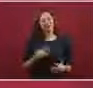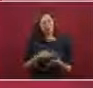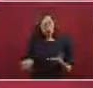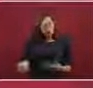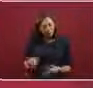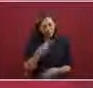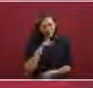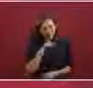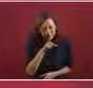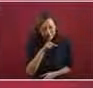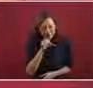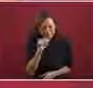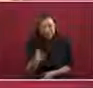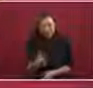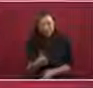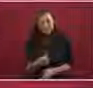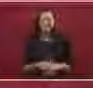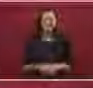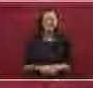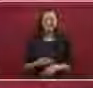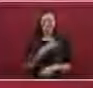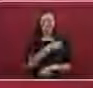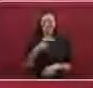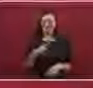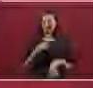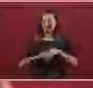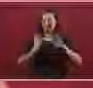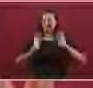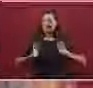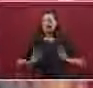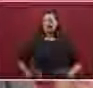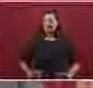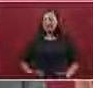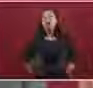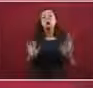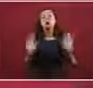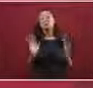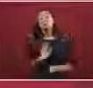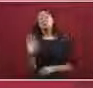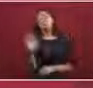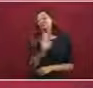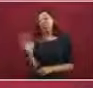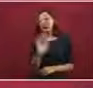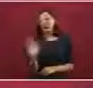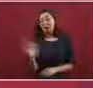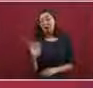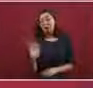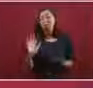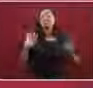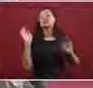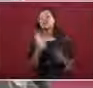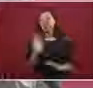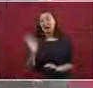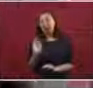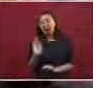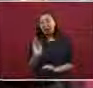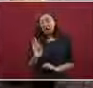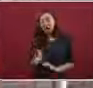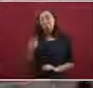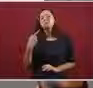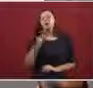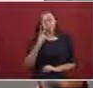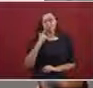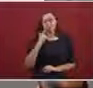No, hay que verlo con más calma, eso. Puede ser, no lo descarto, pero lo